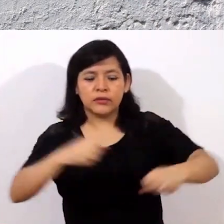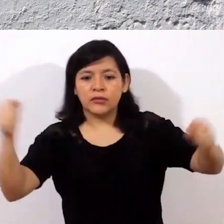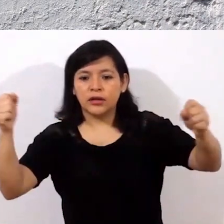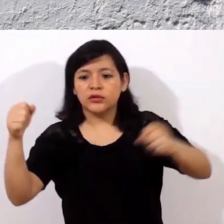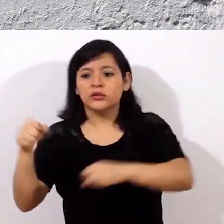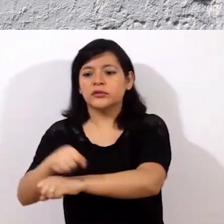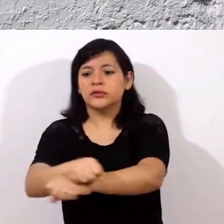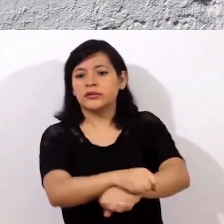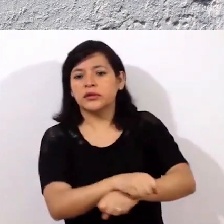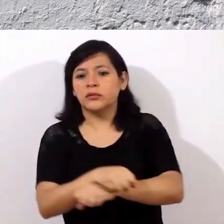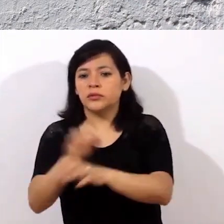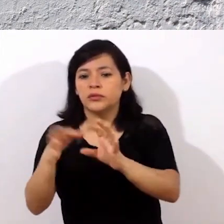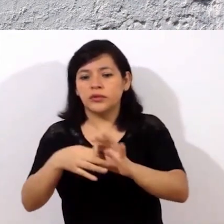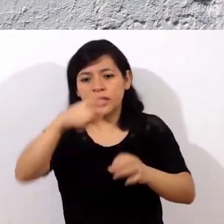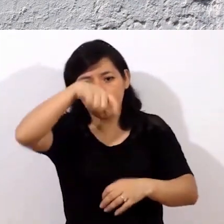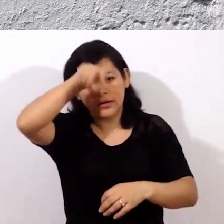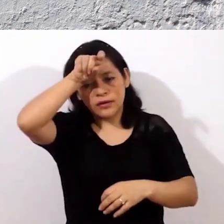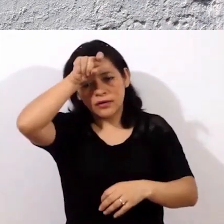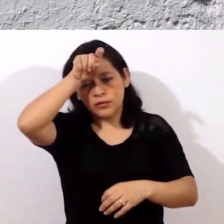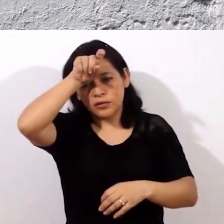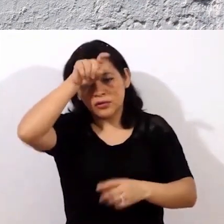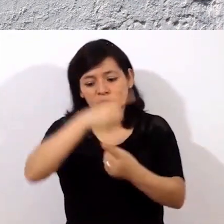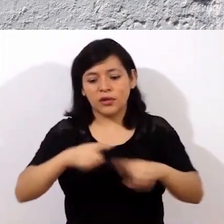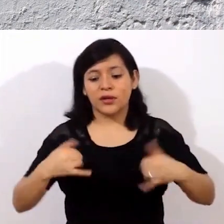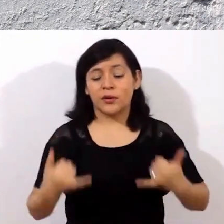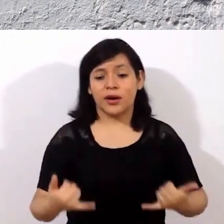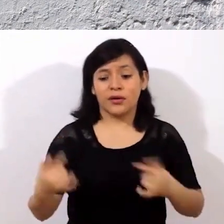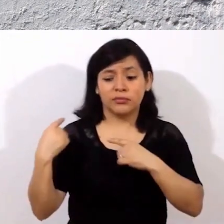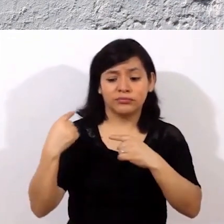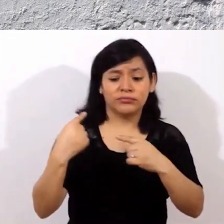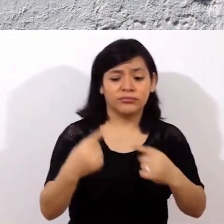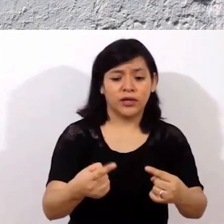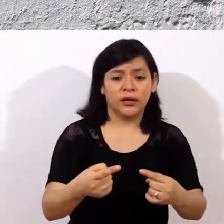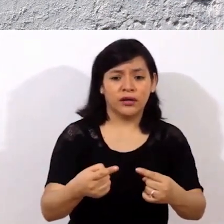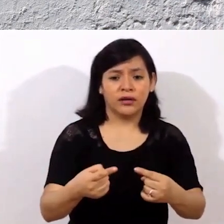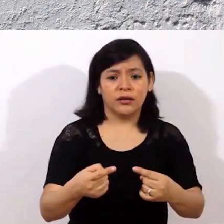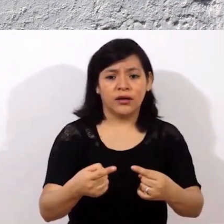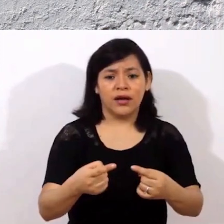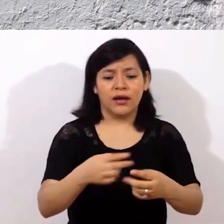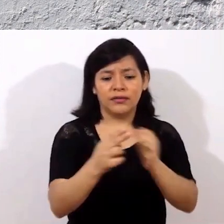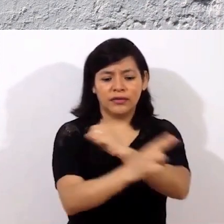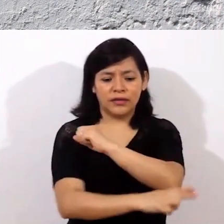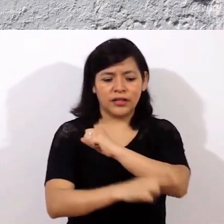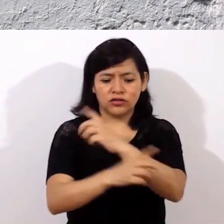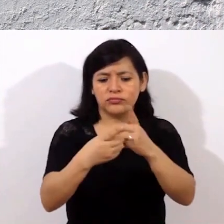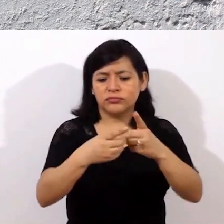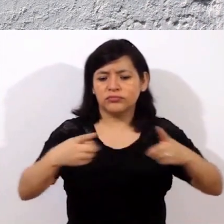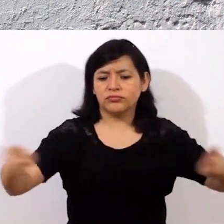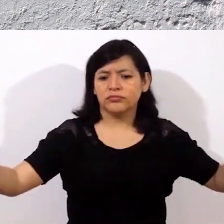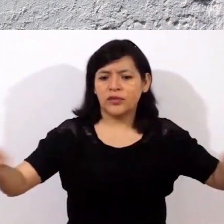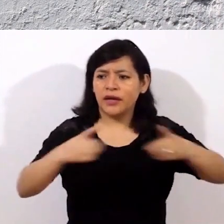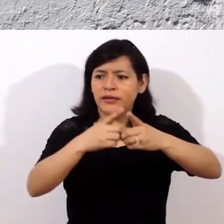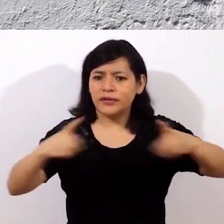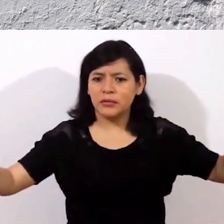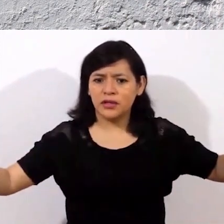la tierra prometida, pasan un tiempo con la monarquía. La nación se divide y el pueblo sigue